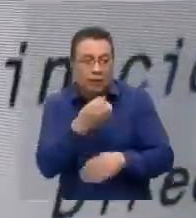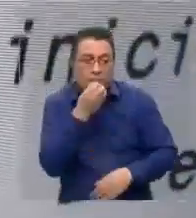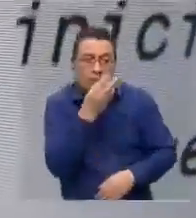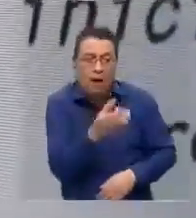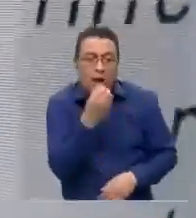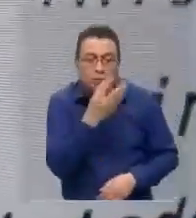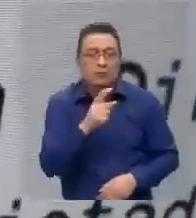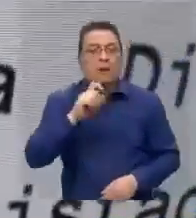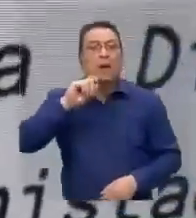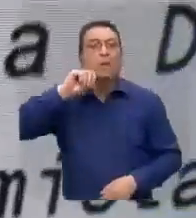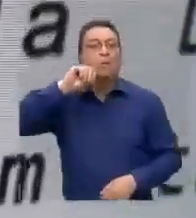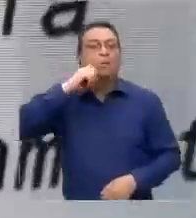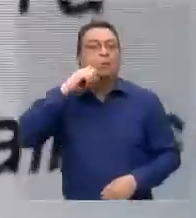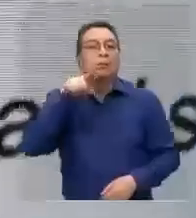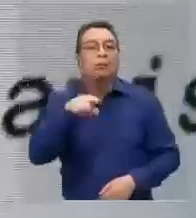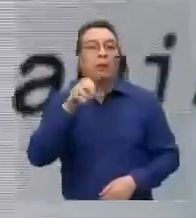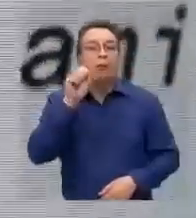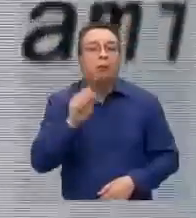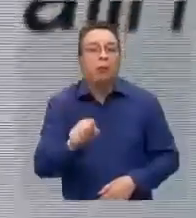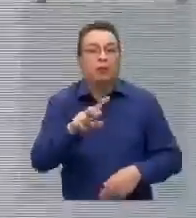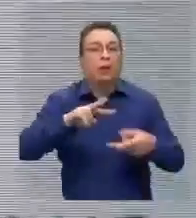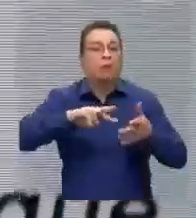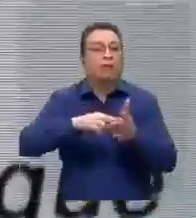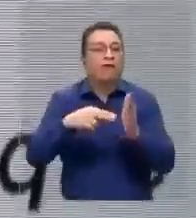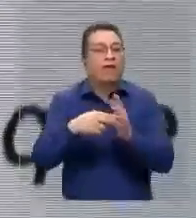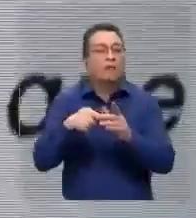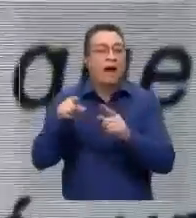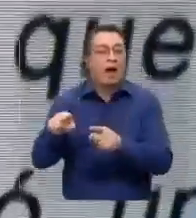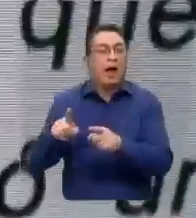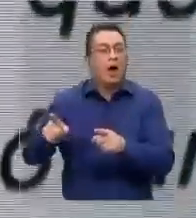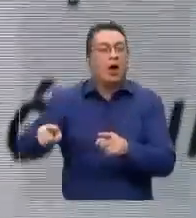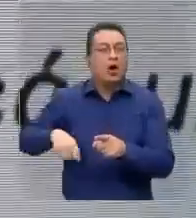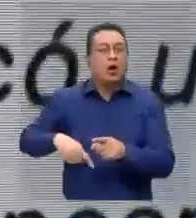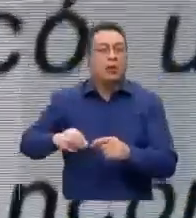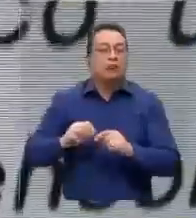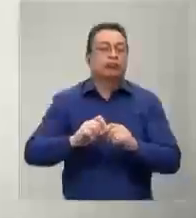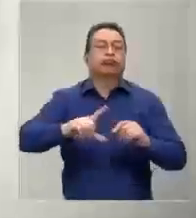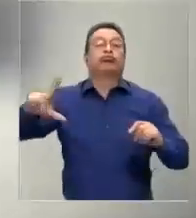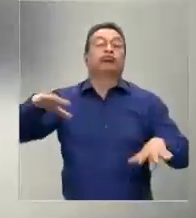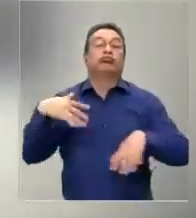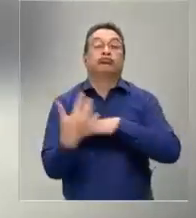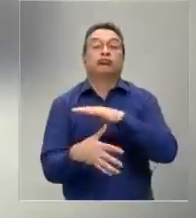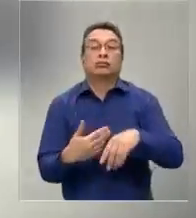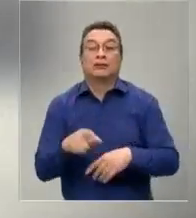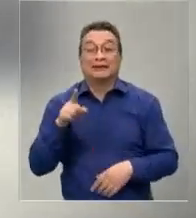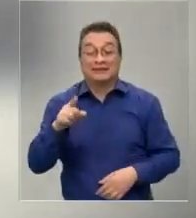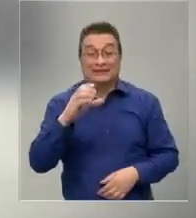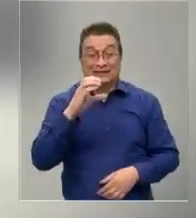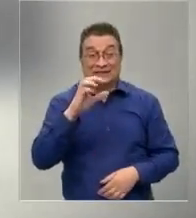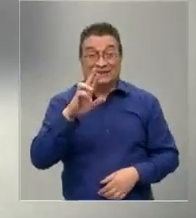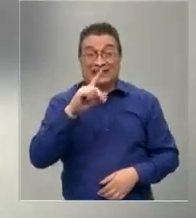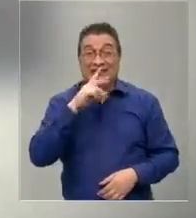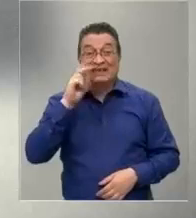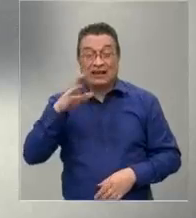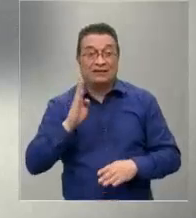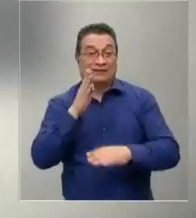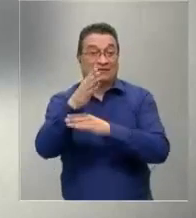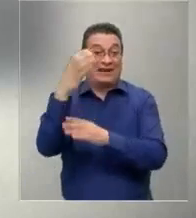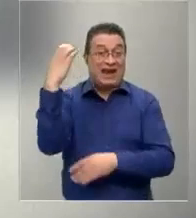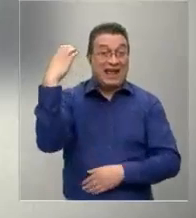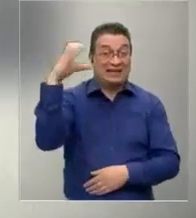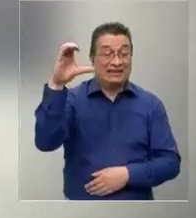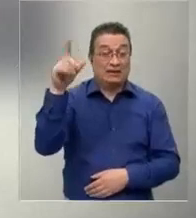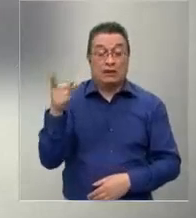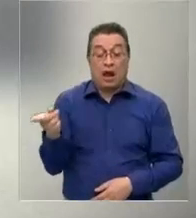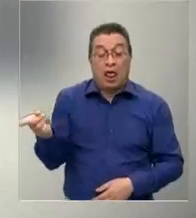luces de quién pudo estar detrás del conflicto que terminaría en esta tragedia. Cuando Cristian viajó a La Serena y al regreso